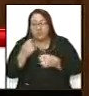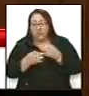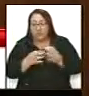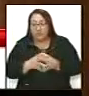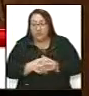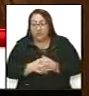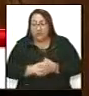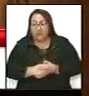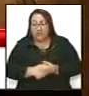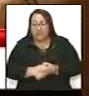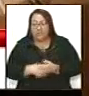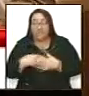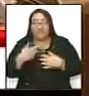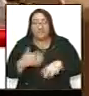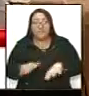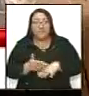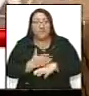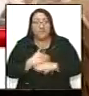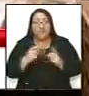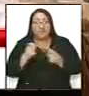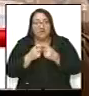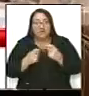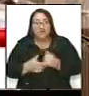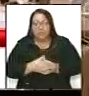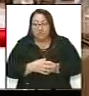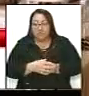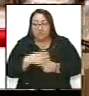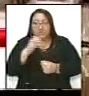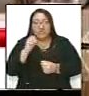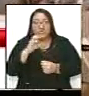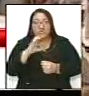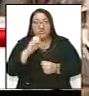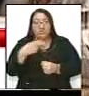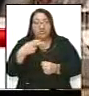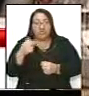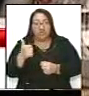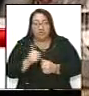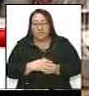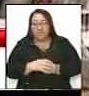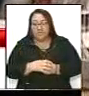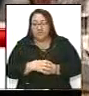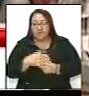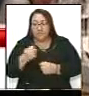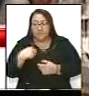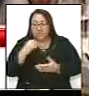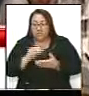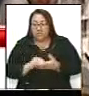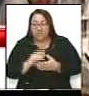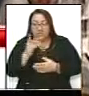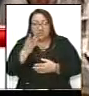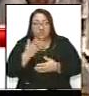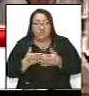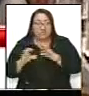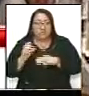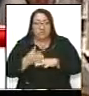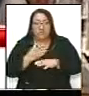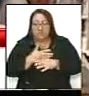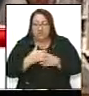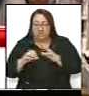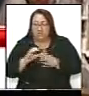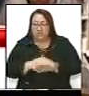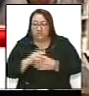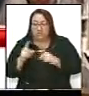reiterar aquello que ya fue mencionado por el colega Edgar Ochoa. Efectivamente, me reiteraría en el pedido que hace para que sea